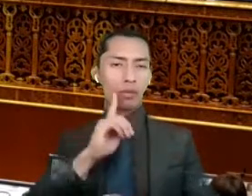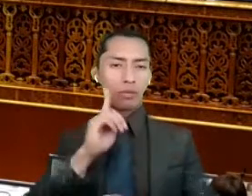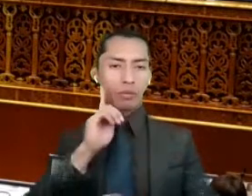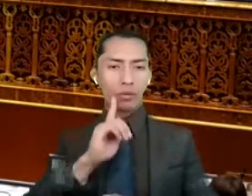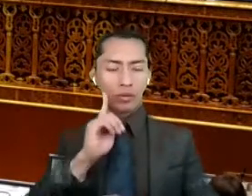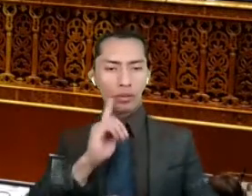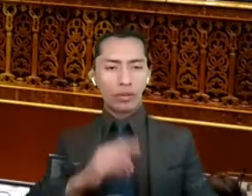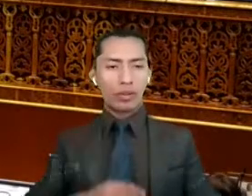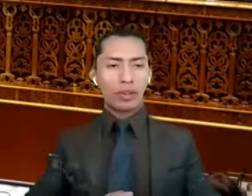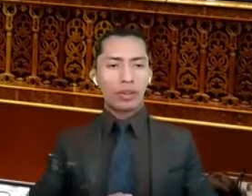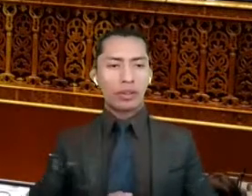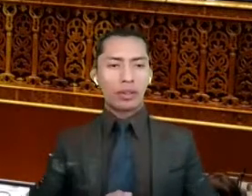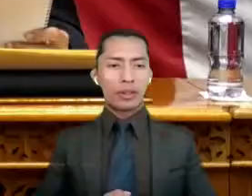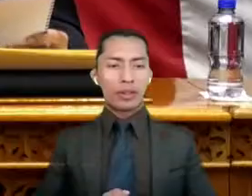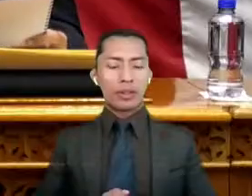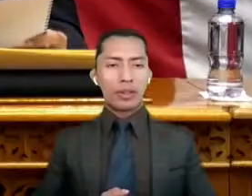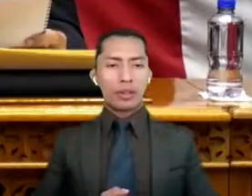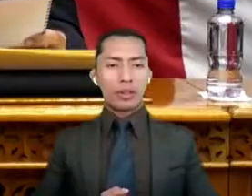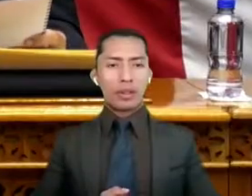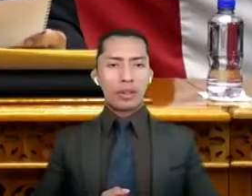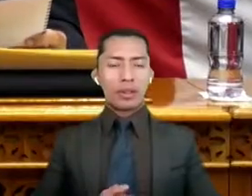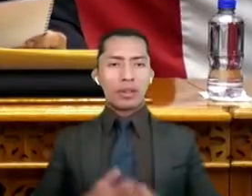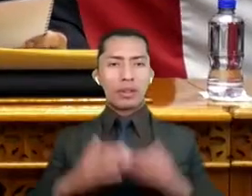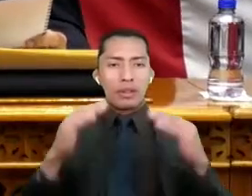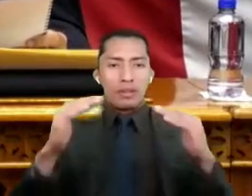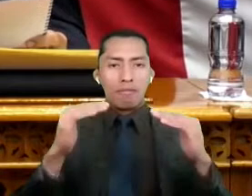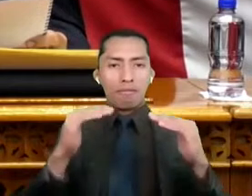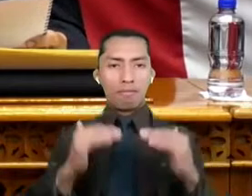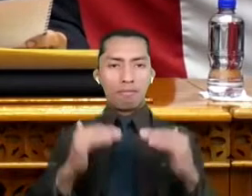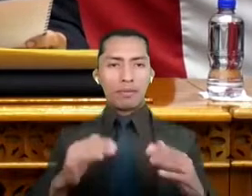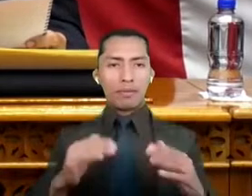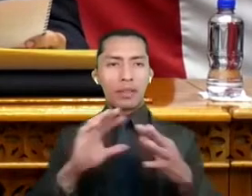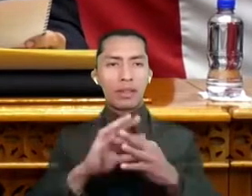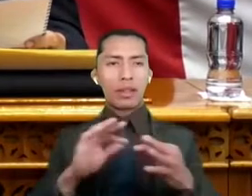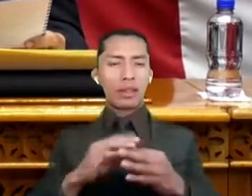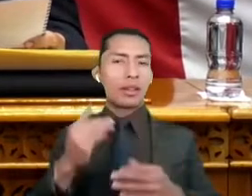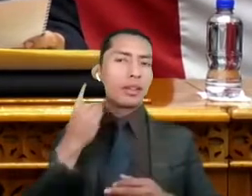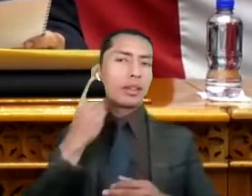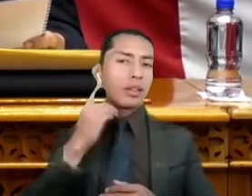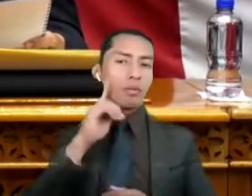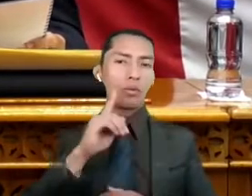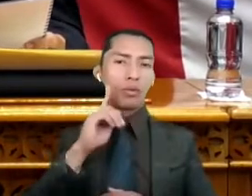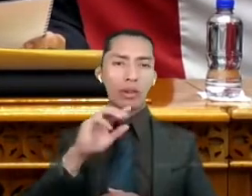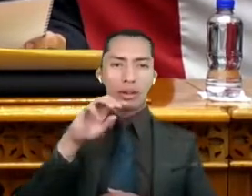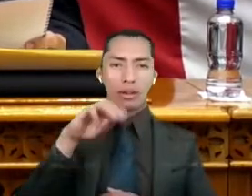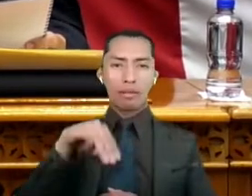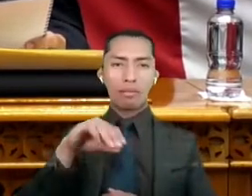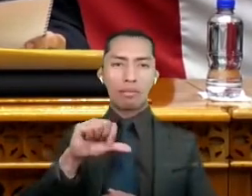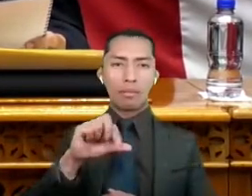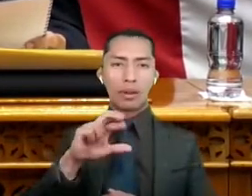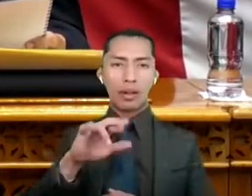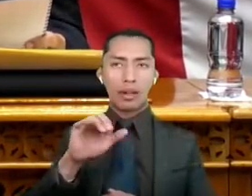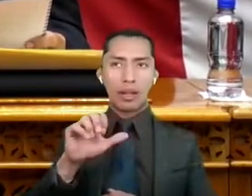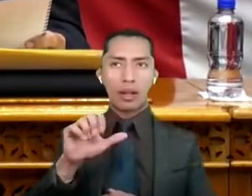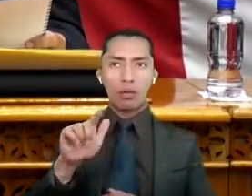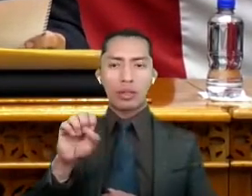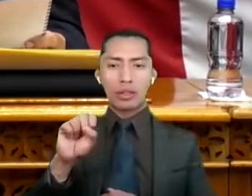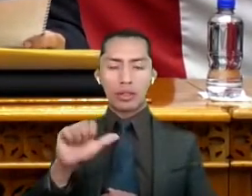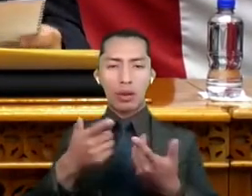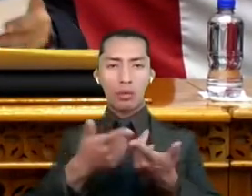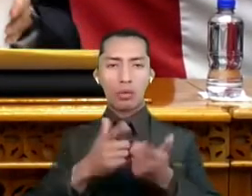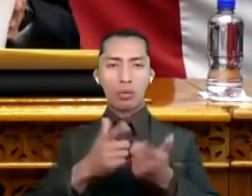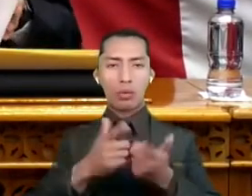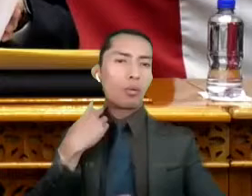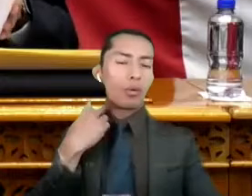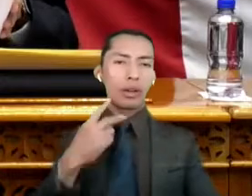gracias. Corresponde la palabra a la diputada María Luisa Mendoza Mondragón, del Grupo Parlamentario del Partido Verde